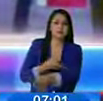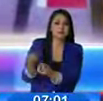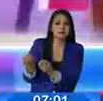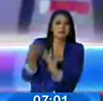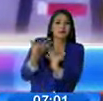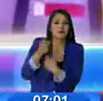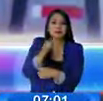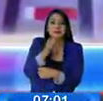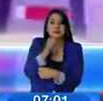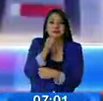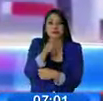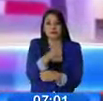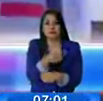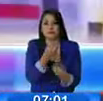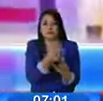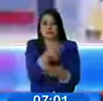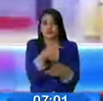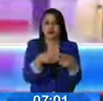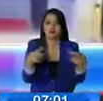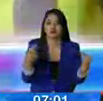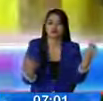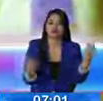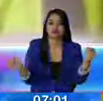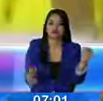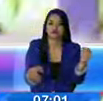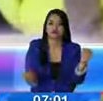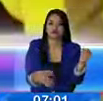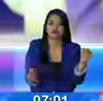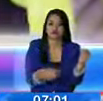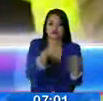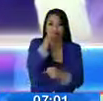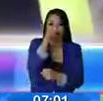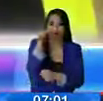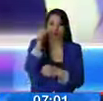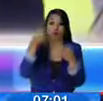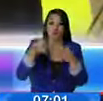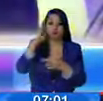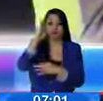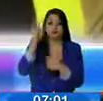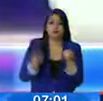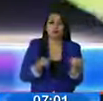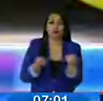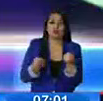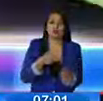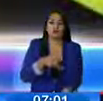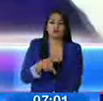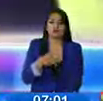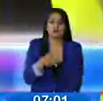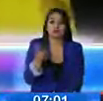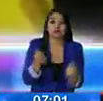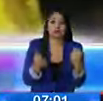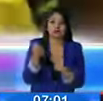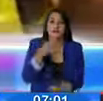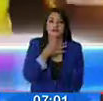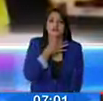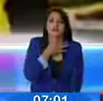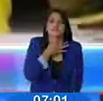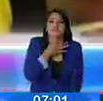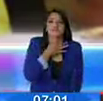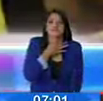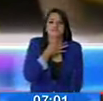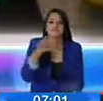estaba cargado de droga. En un operativo de control detuvieron su marcha. Al chofer, los nervios lo terminaron delatando. Estaba